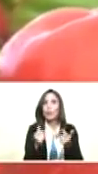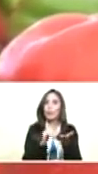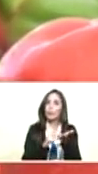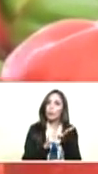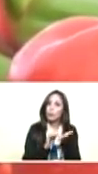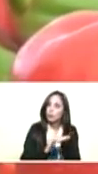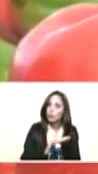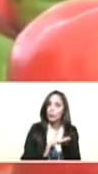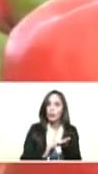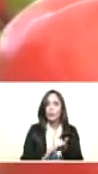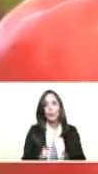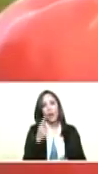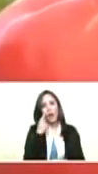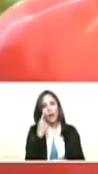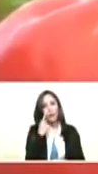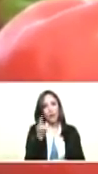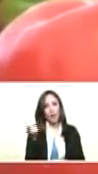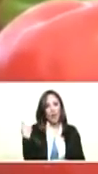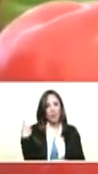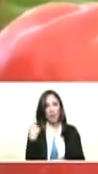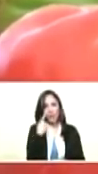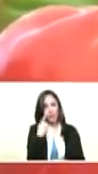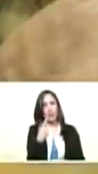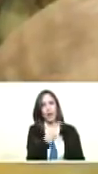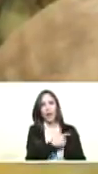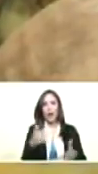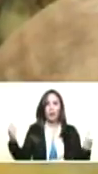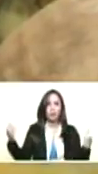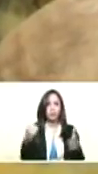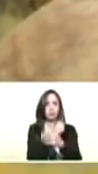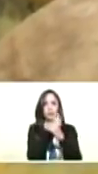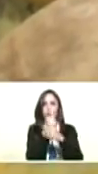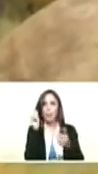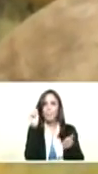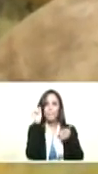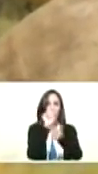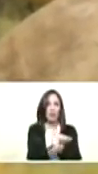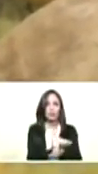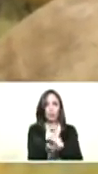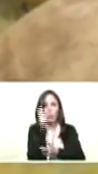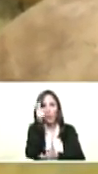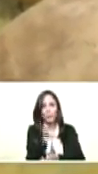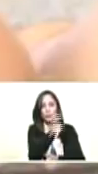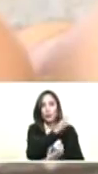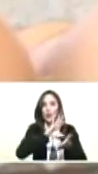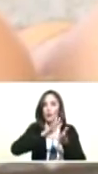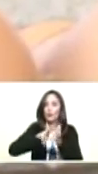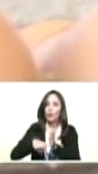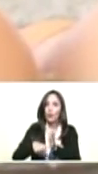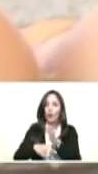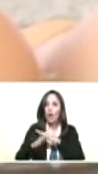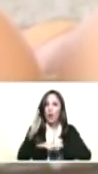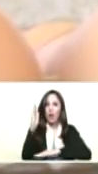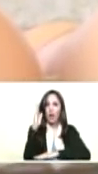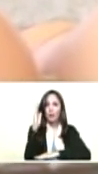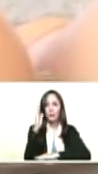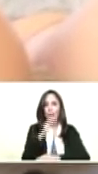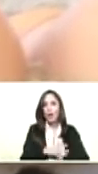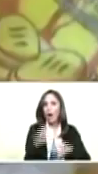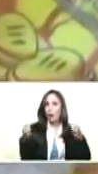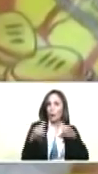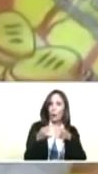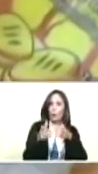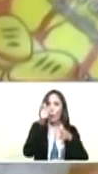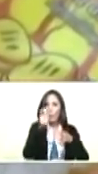que capturaron a una gente que se había robado no sé cuántas centenares. En Lara. En Lara. Se desmanteló una banda,